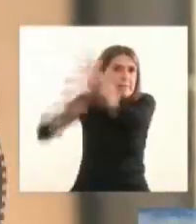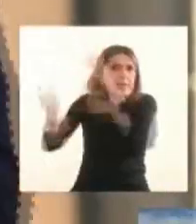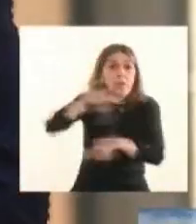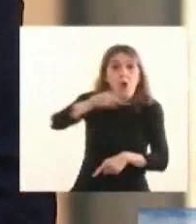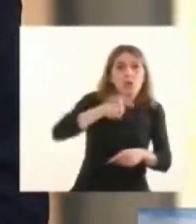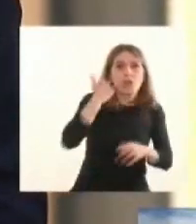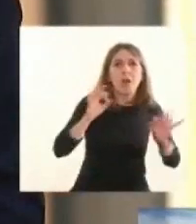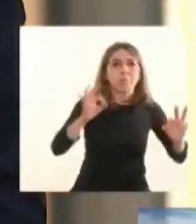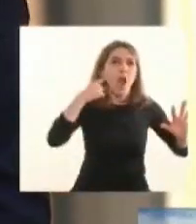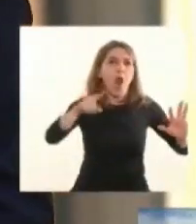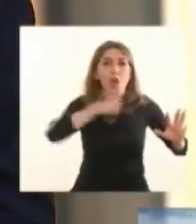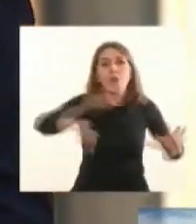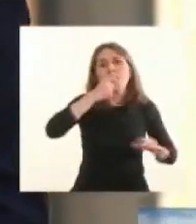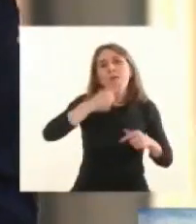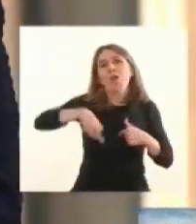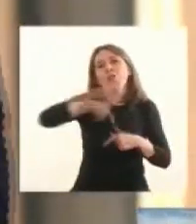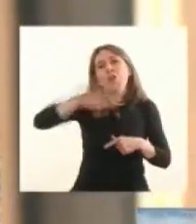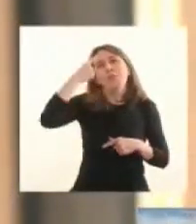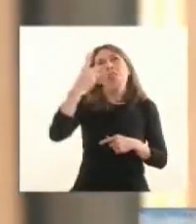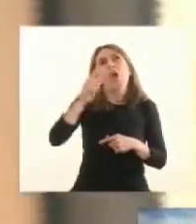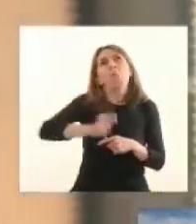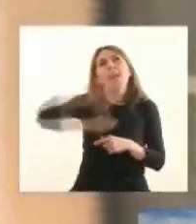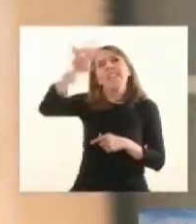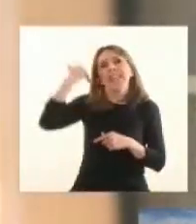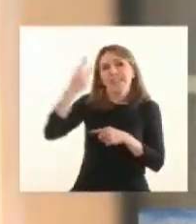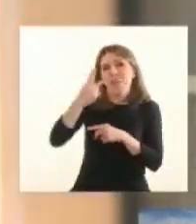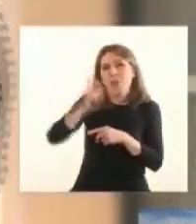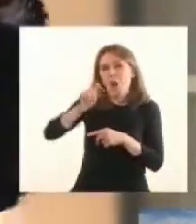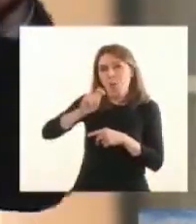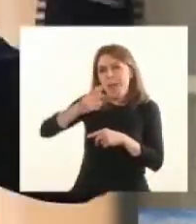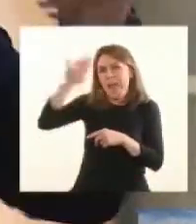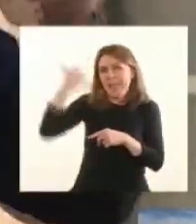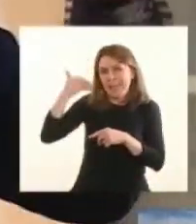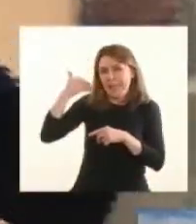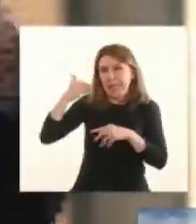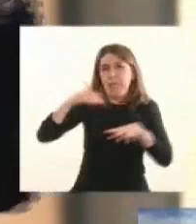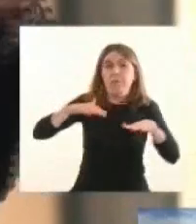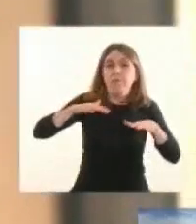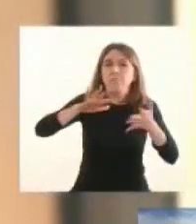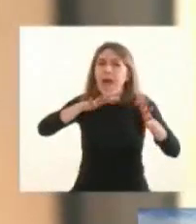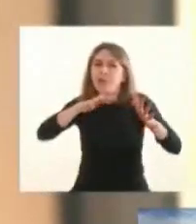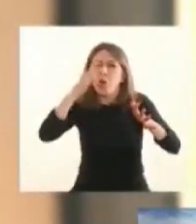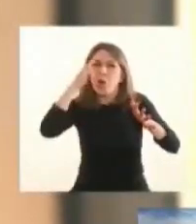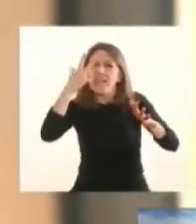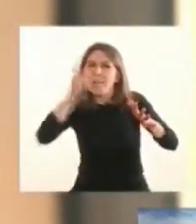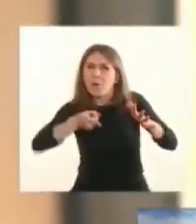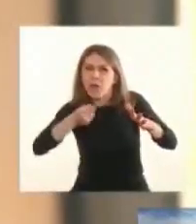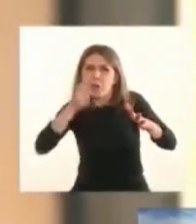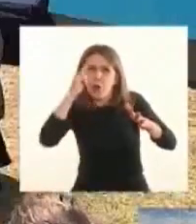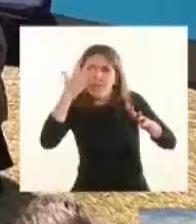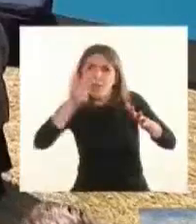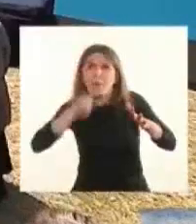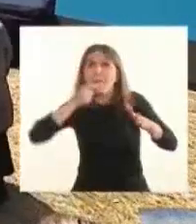miramos lo que pasaba hace dos meses atrás el 95 93 por ciento de los